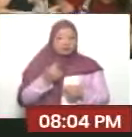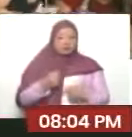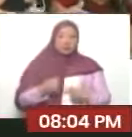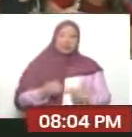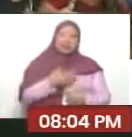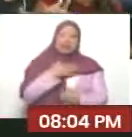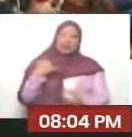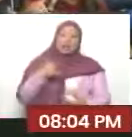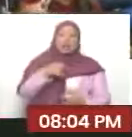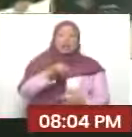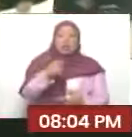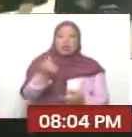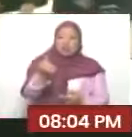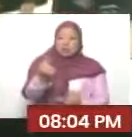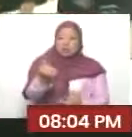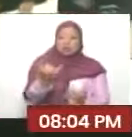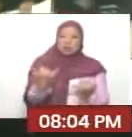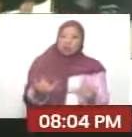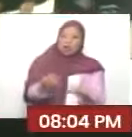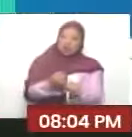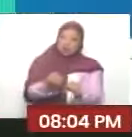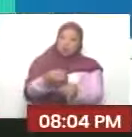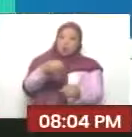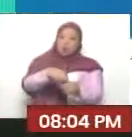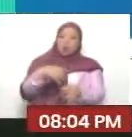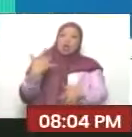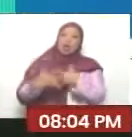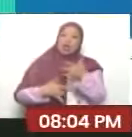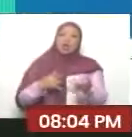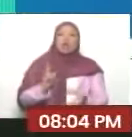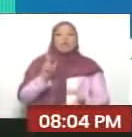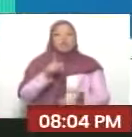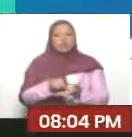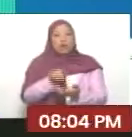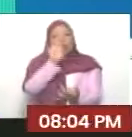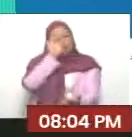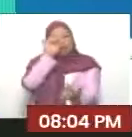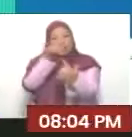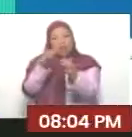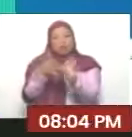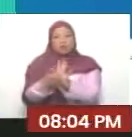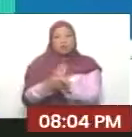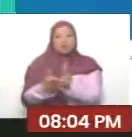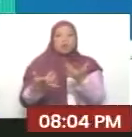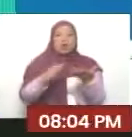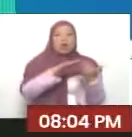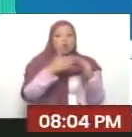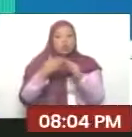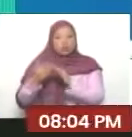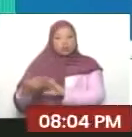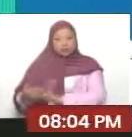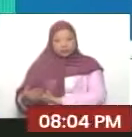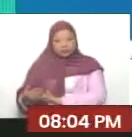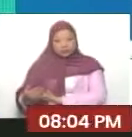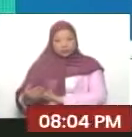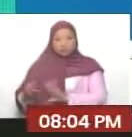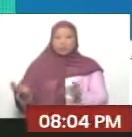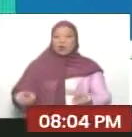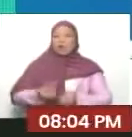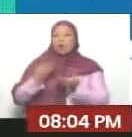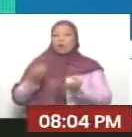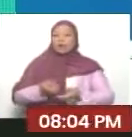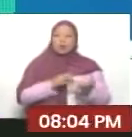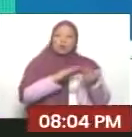y quiero que esa platica extra vaya directamente a las comunas, a los consejos comunales